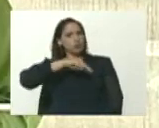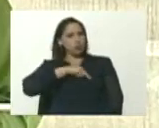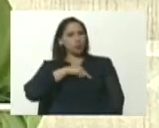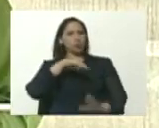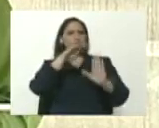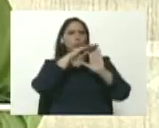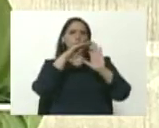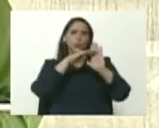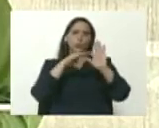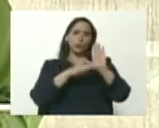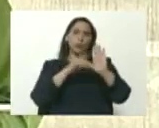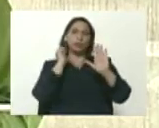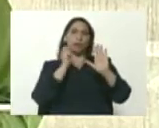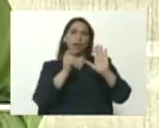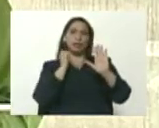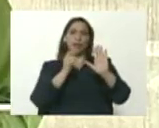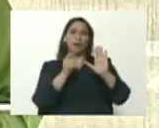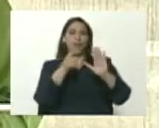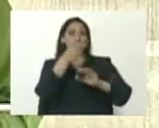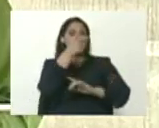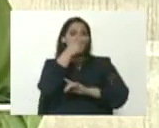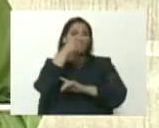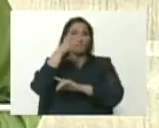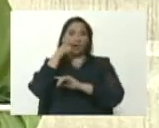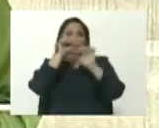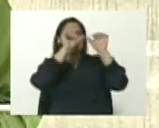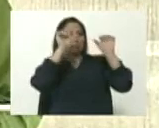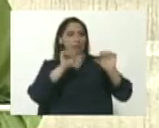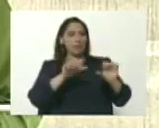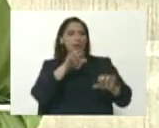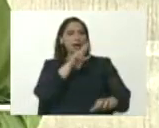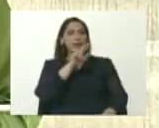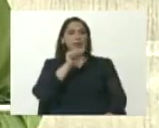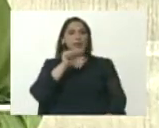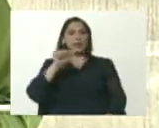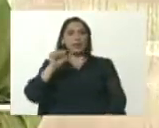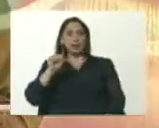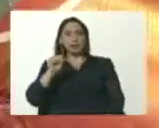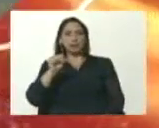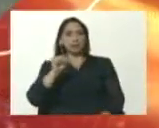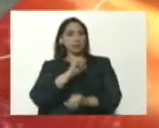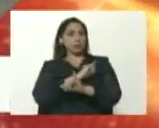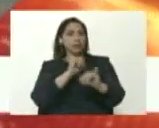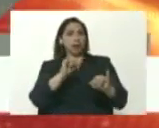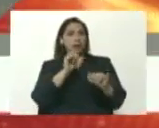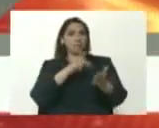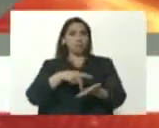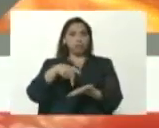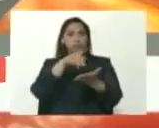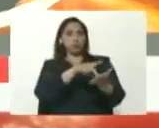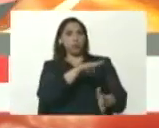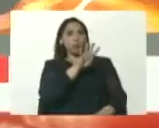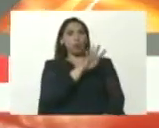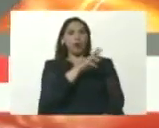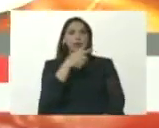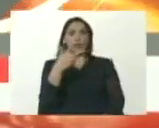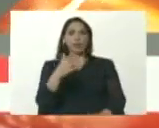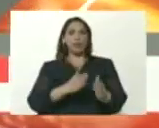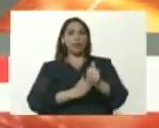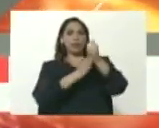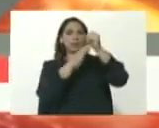cumpliendo la tarea de verificación del sistema RAS. Están presentes los 43 líderes de